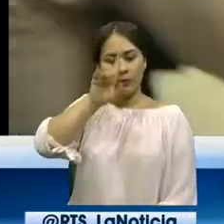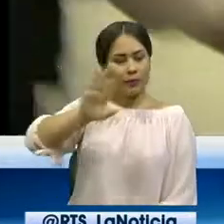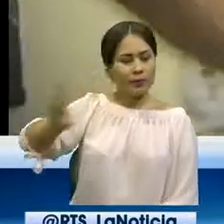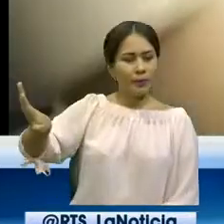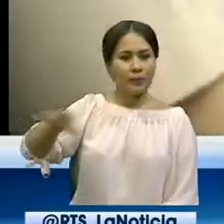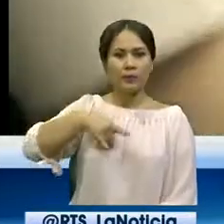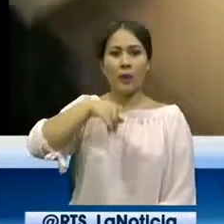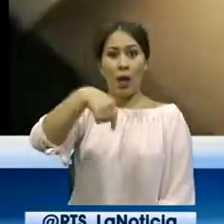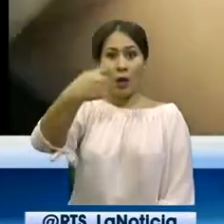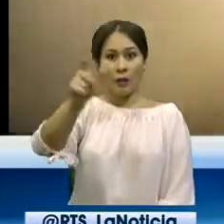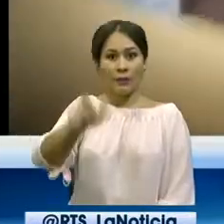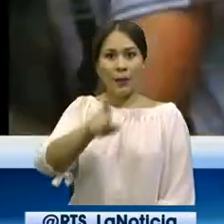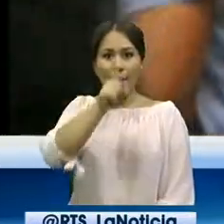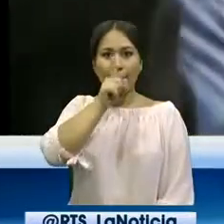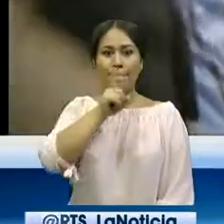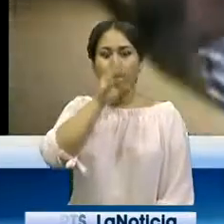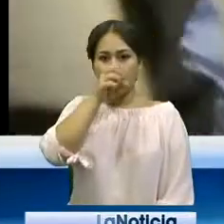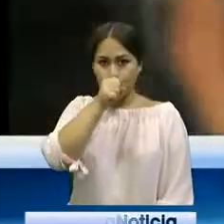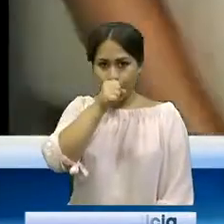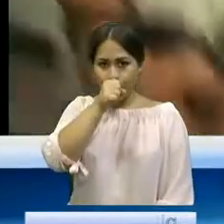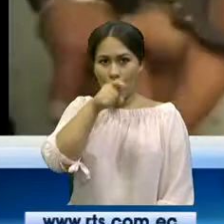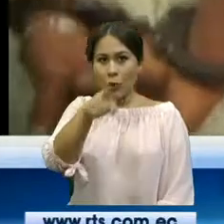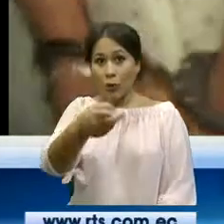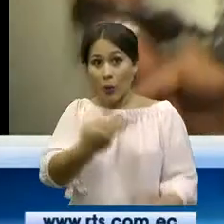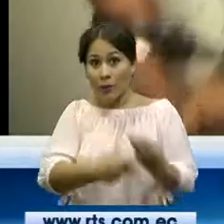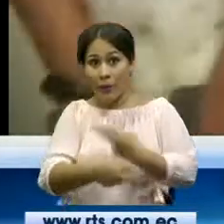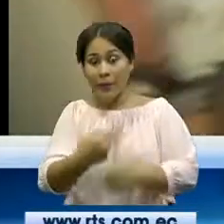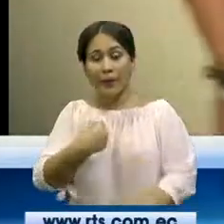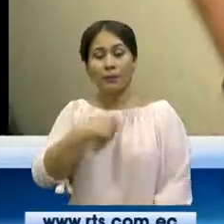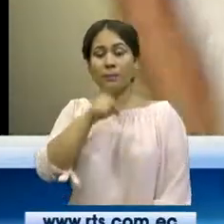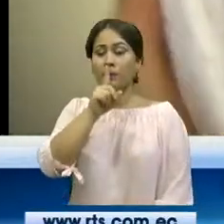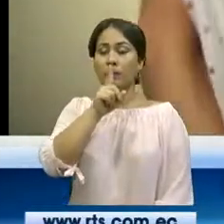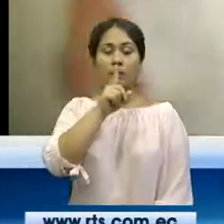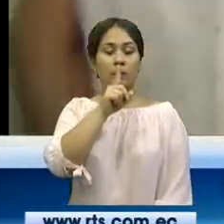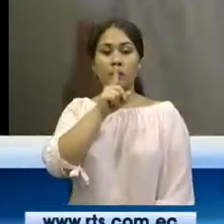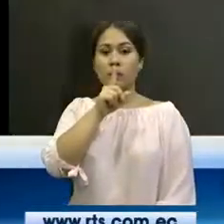no decir ni una palabra. ¿Y dónde sacó la mercadería usted, caballo?